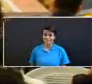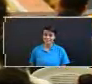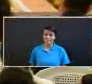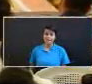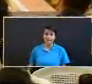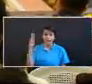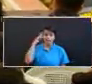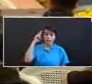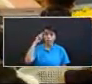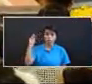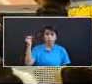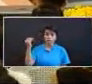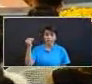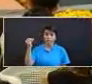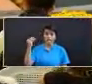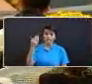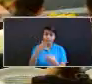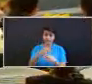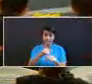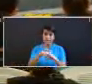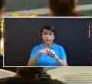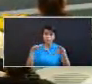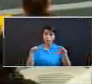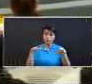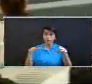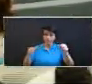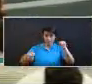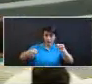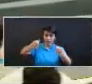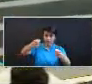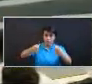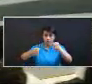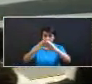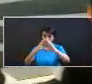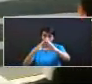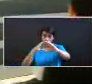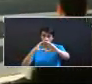Y recuerdo que íbamos saliendo de la camioneta con mi madre,